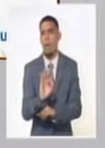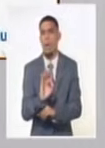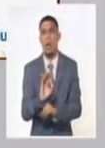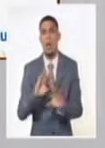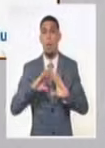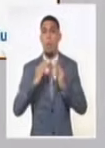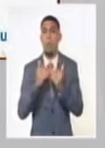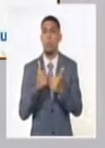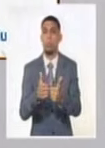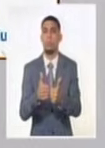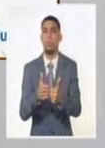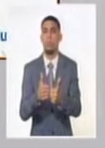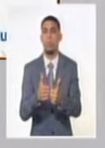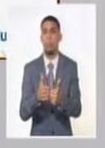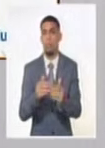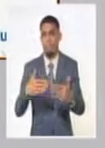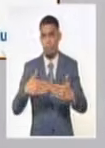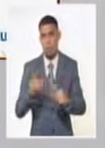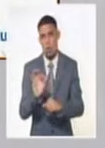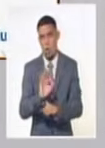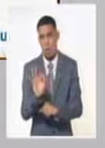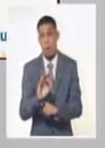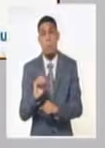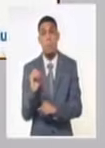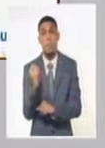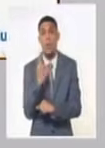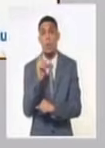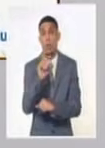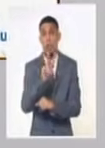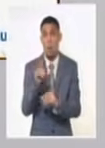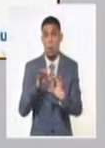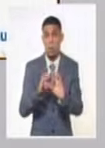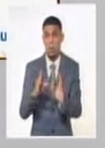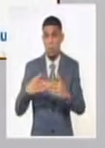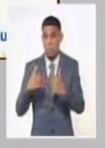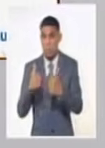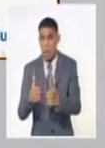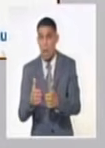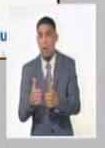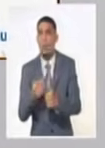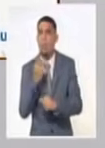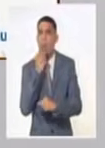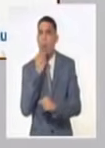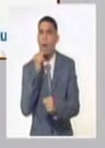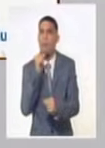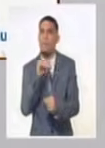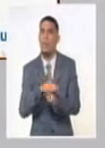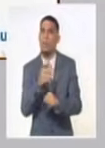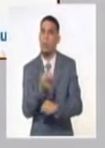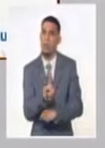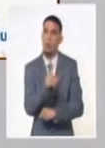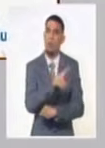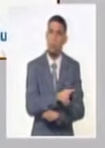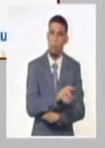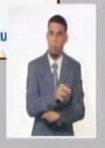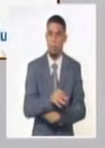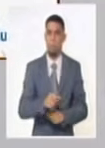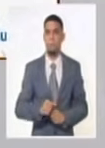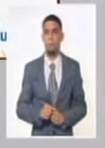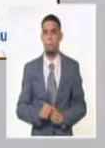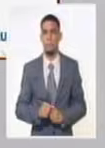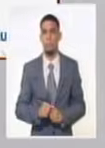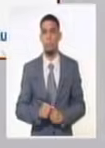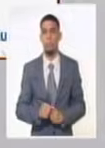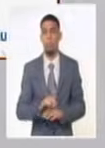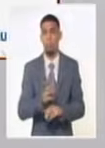mismas condiciones, necesitan concluir su curso escolar, culminar su preparación para los exámenes de ingreso y entonces a inicios de junio vamos a realizar las